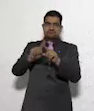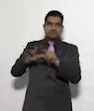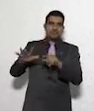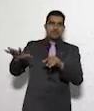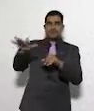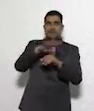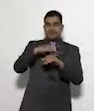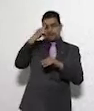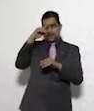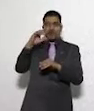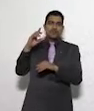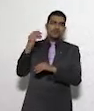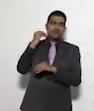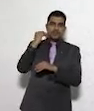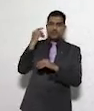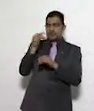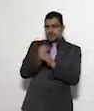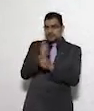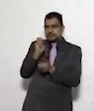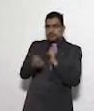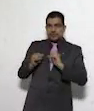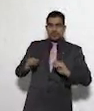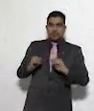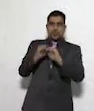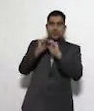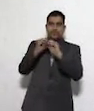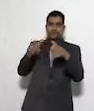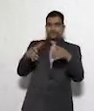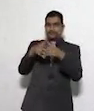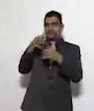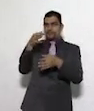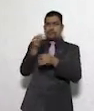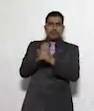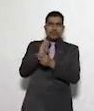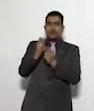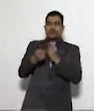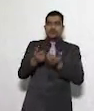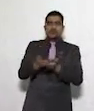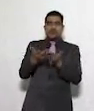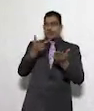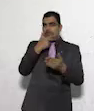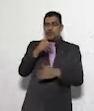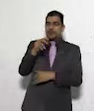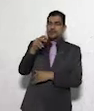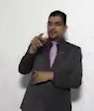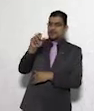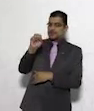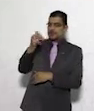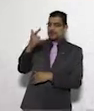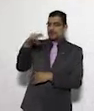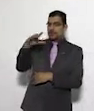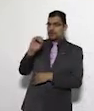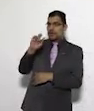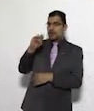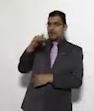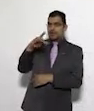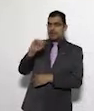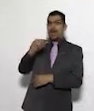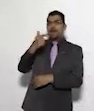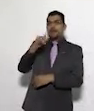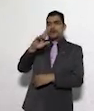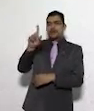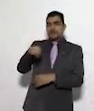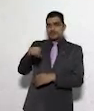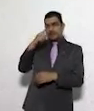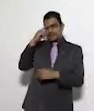Facultad de Derecho y del Instituto de Investigaciones Jurídicas, distinguido maestro Sergio García Ramírez, Juan